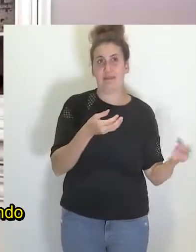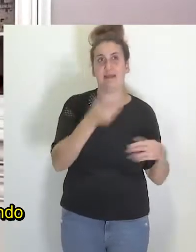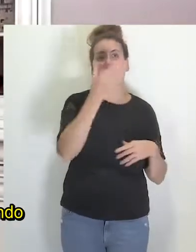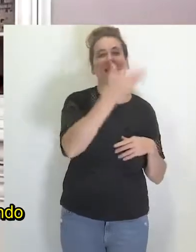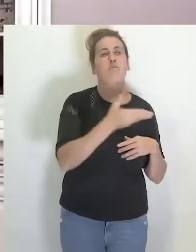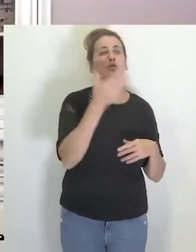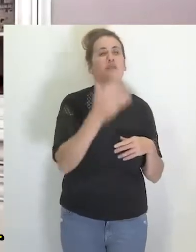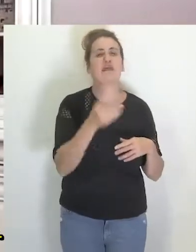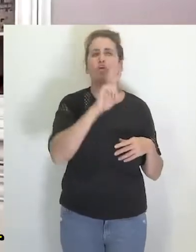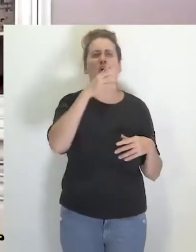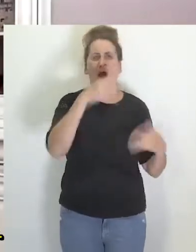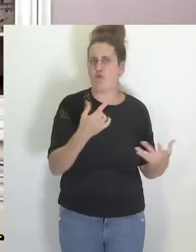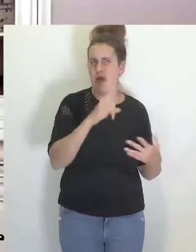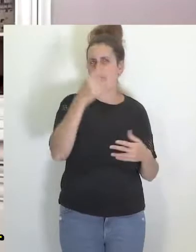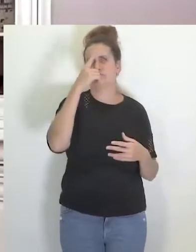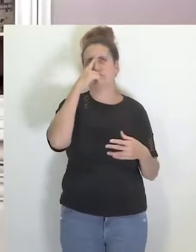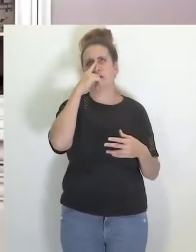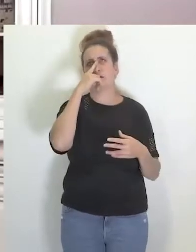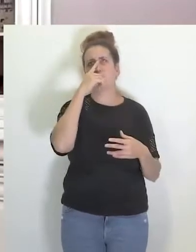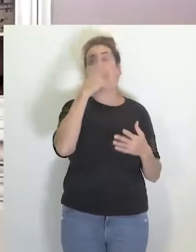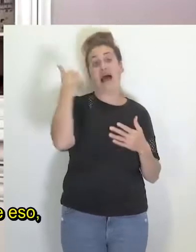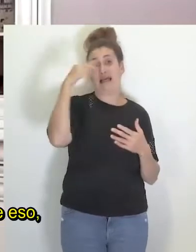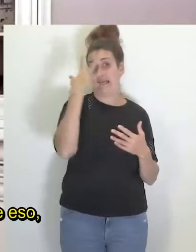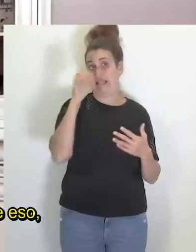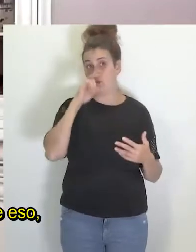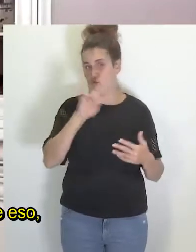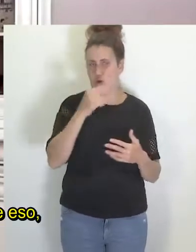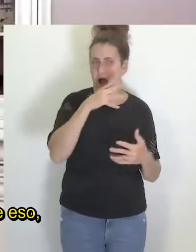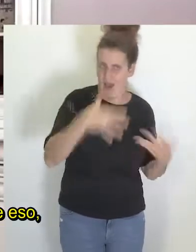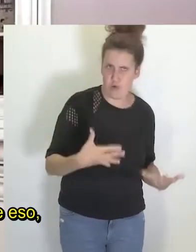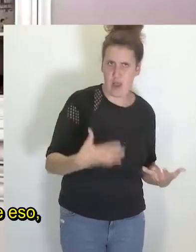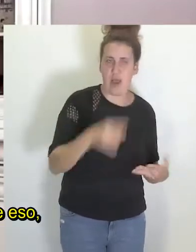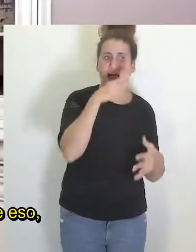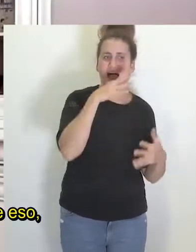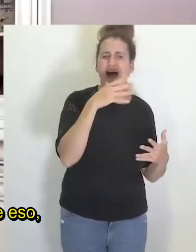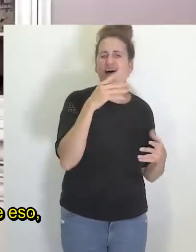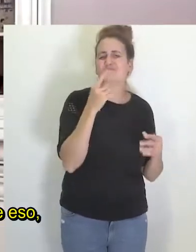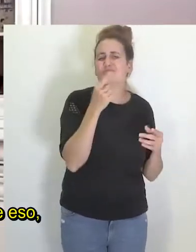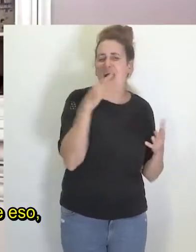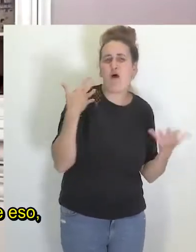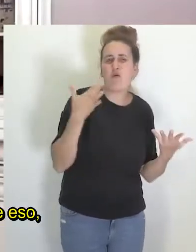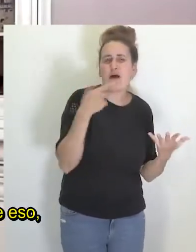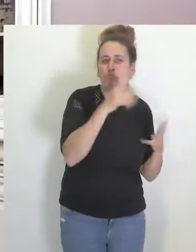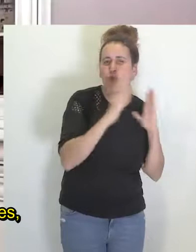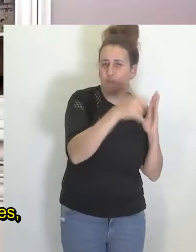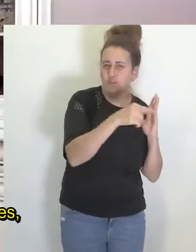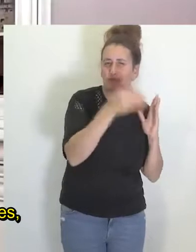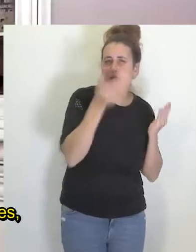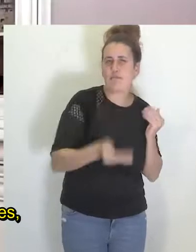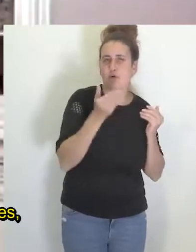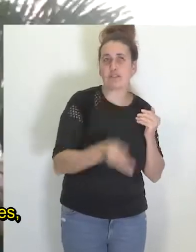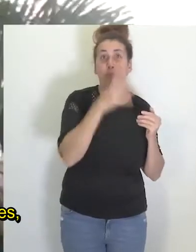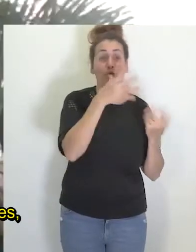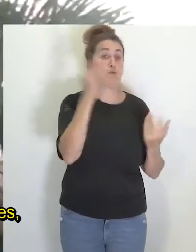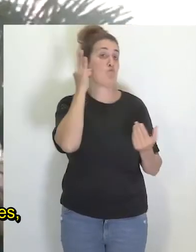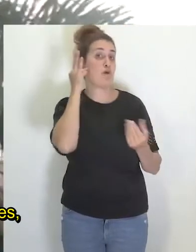represión actual, no en la de hace 500 años. ¿Hasta qué punto es importante eso y hasta qué punto lo es? Porque muchas de